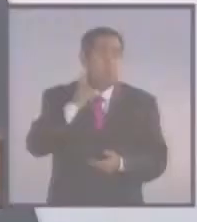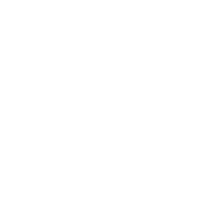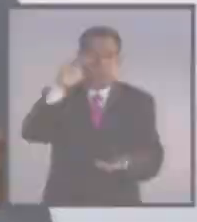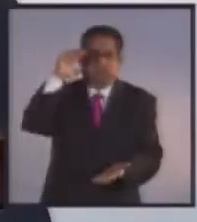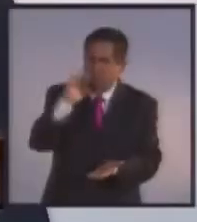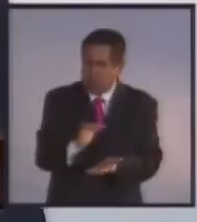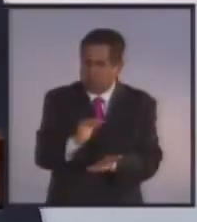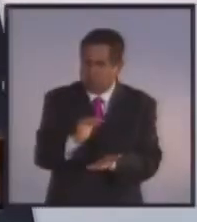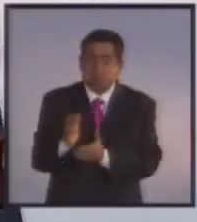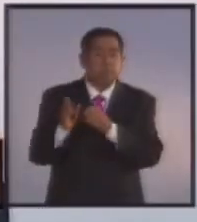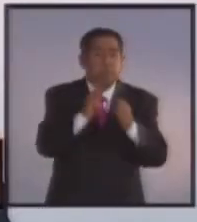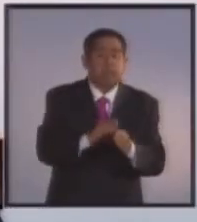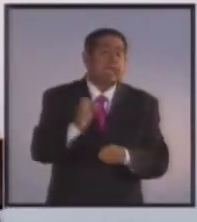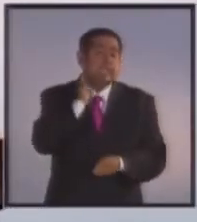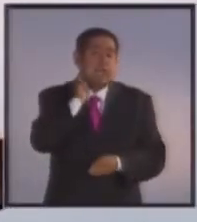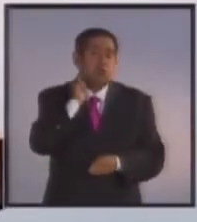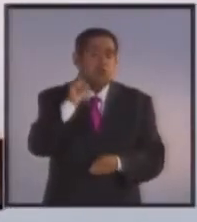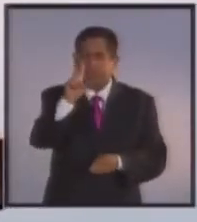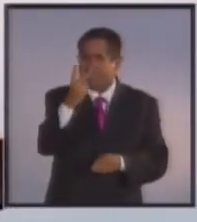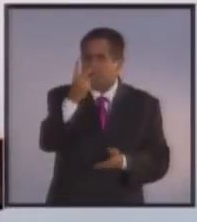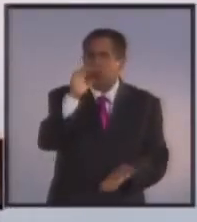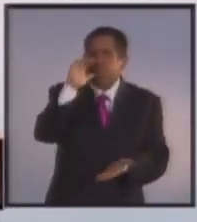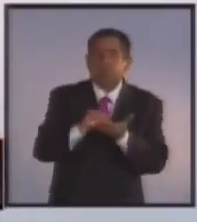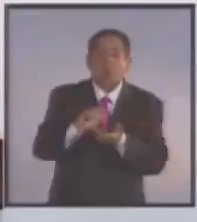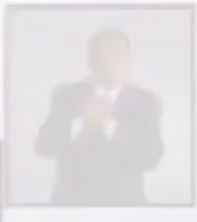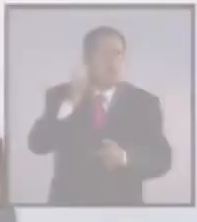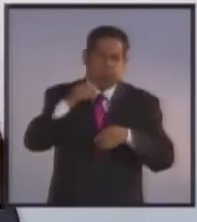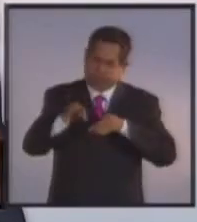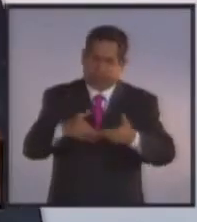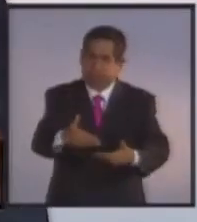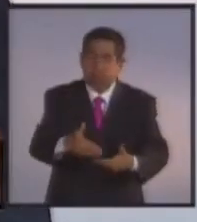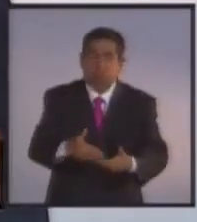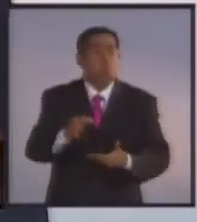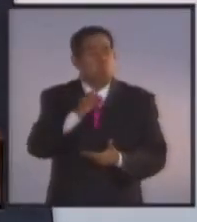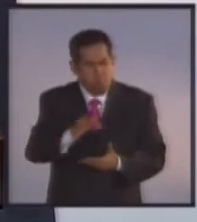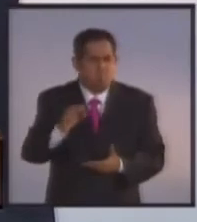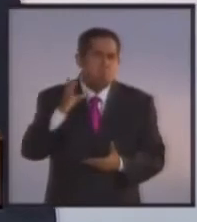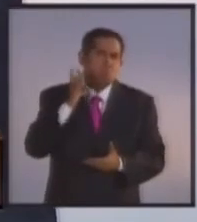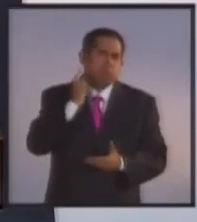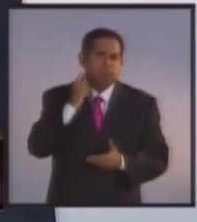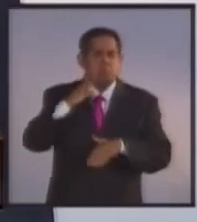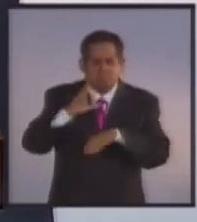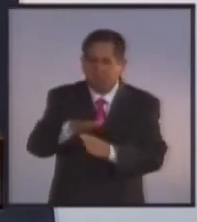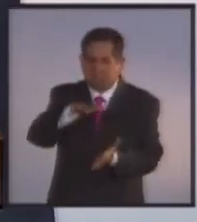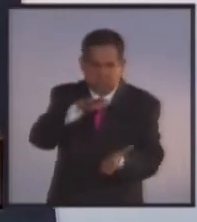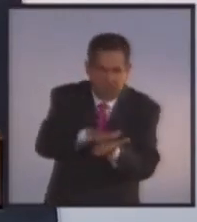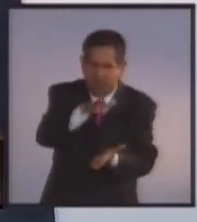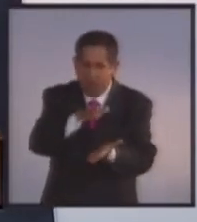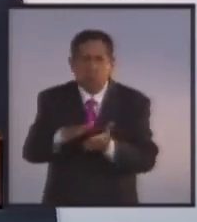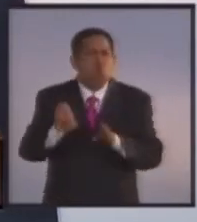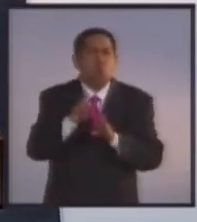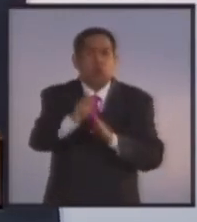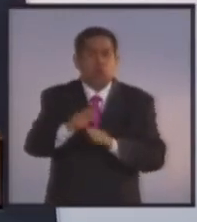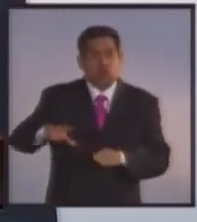diputados y 32 senadores, los que son de representación proporcional. Y se pueda lograr desde el Congreso mayor apoyo al proyecto